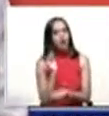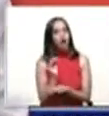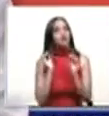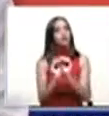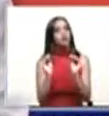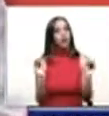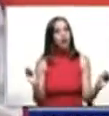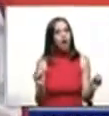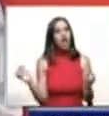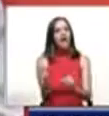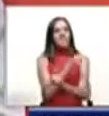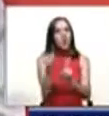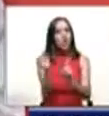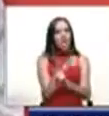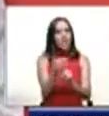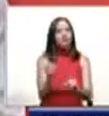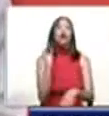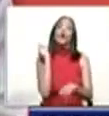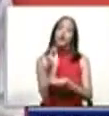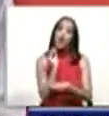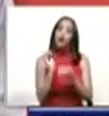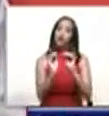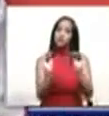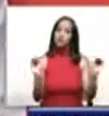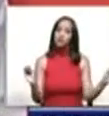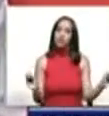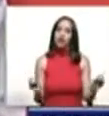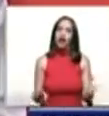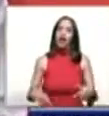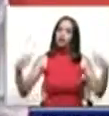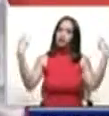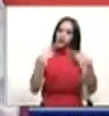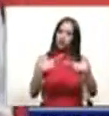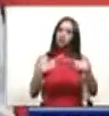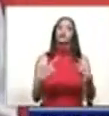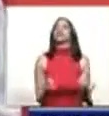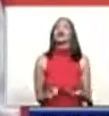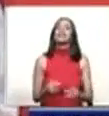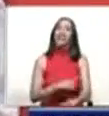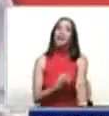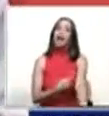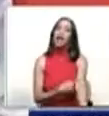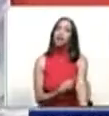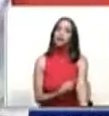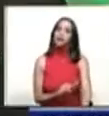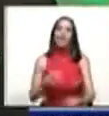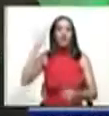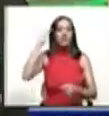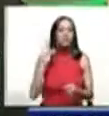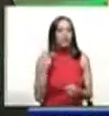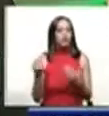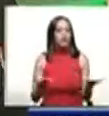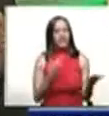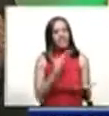la violencia, cuidado con los llamados a la confrontación entre hermanos. Fidel Madroñero, ¿qué tiene por allí usted,